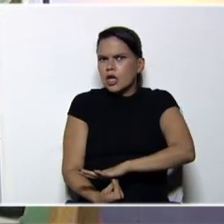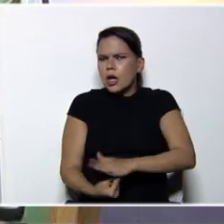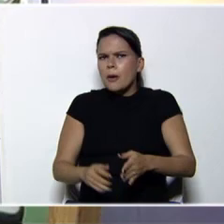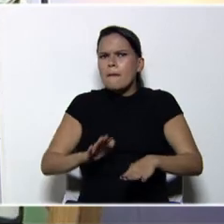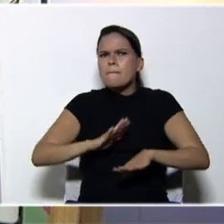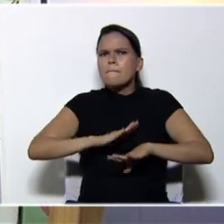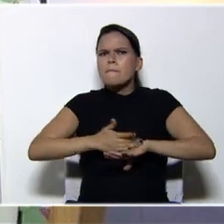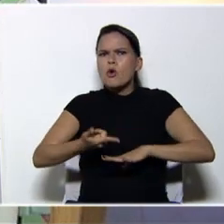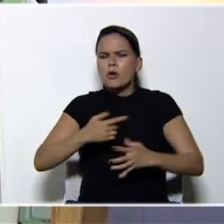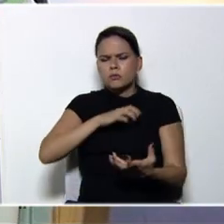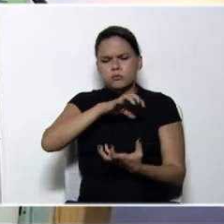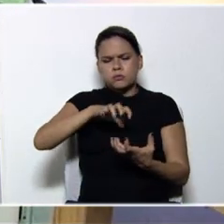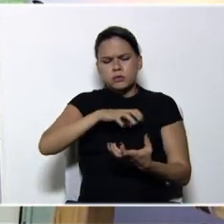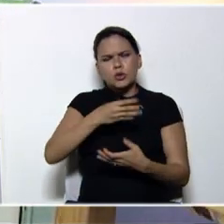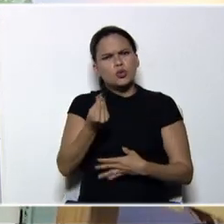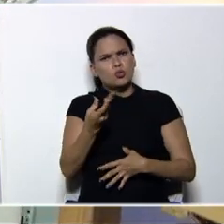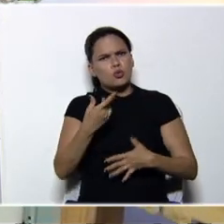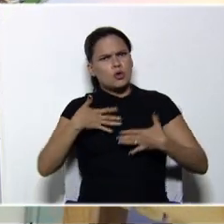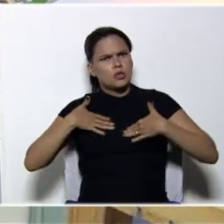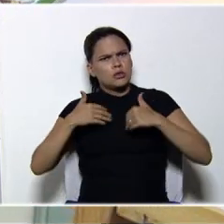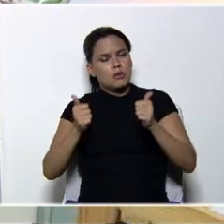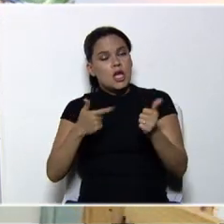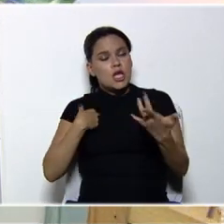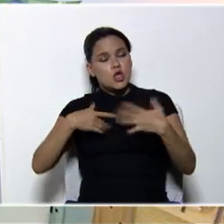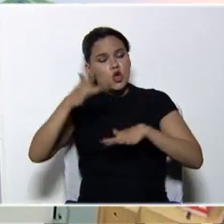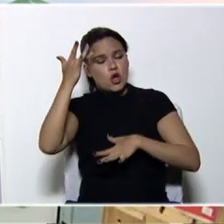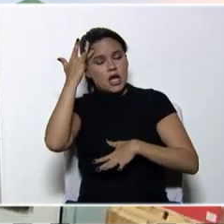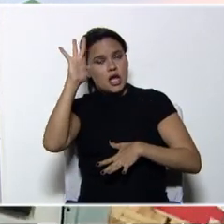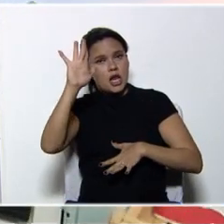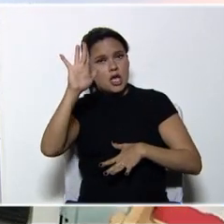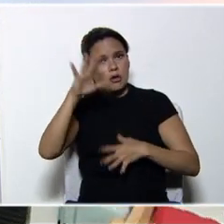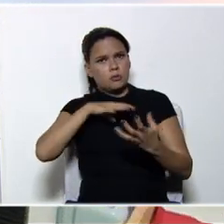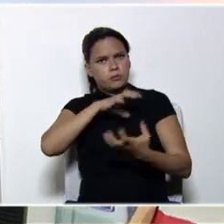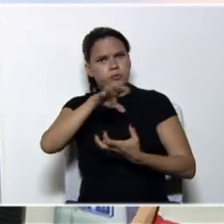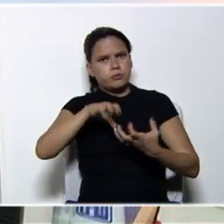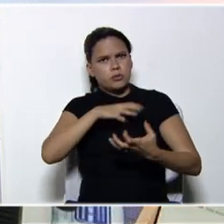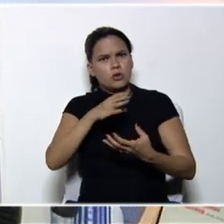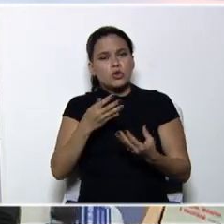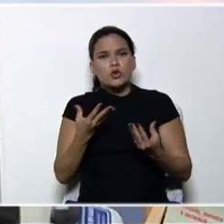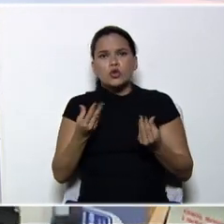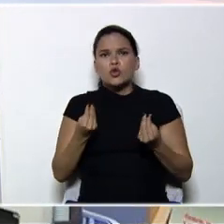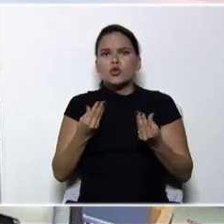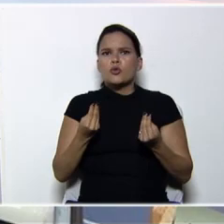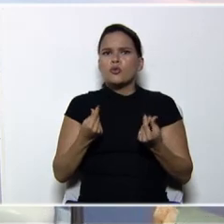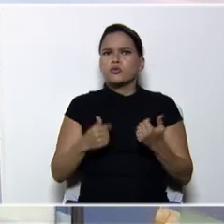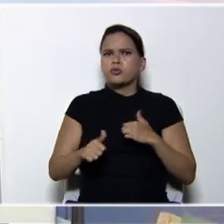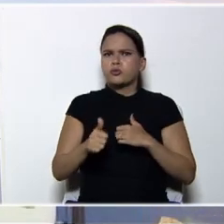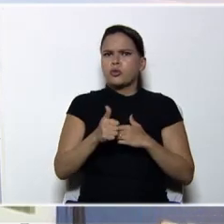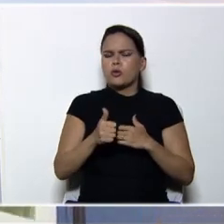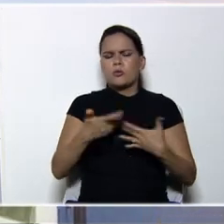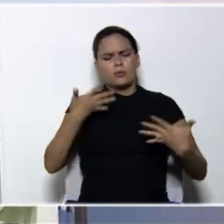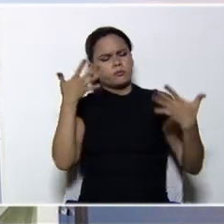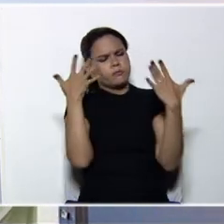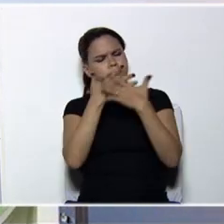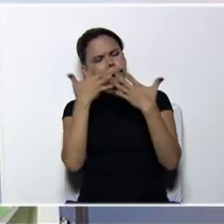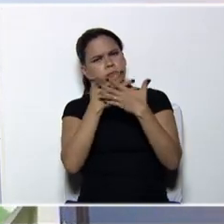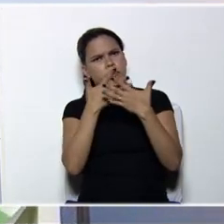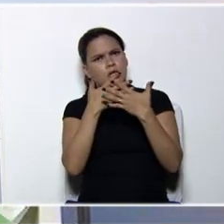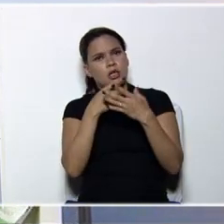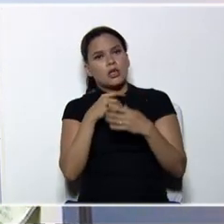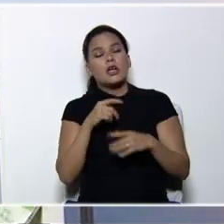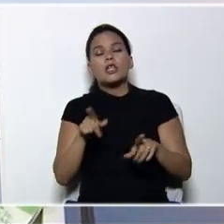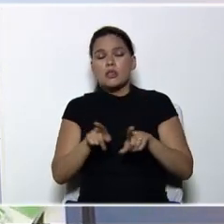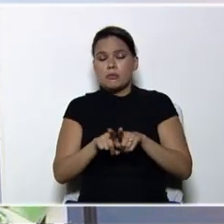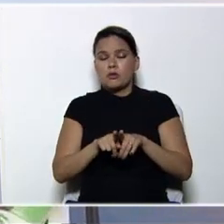me parecen muy saludables. Y yo creo que las crisis son muy fecundas, como las dudas, que son muy